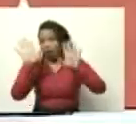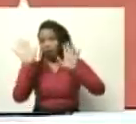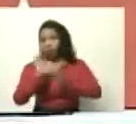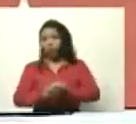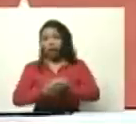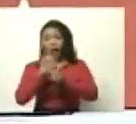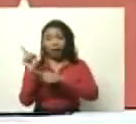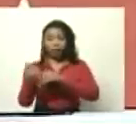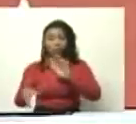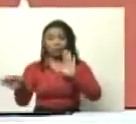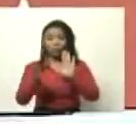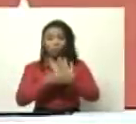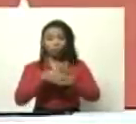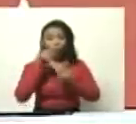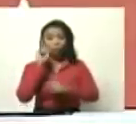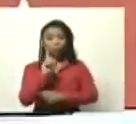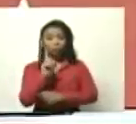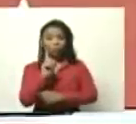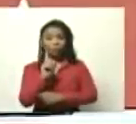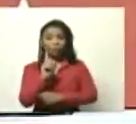Esto está enmarcado en